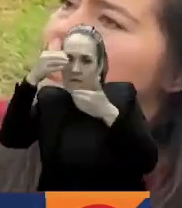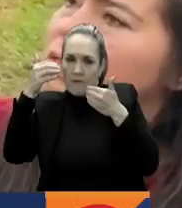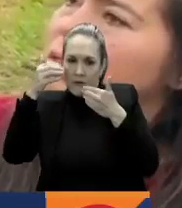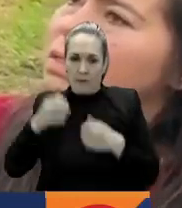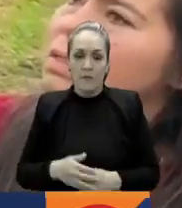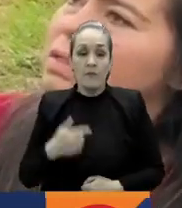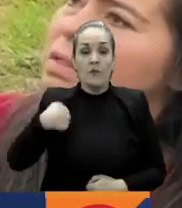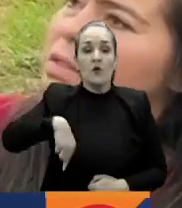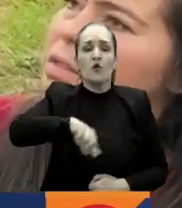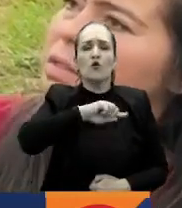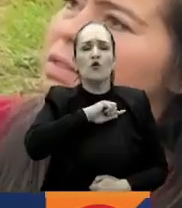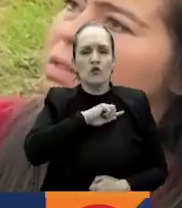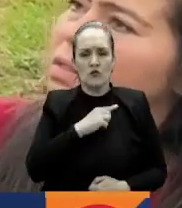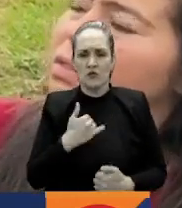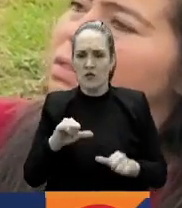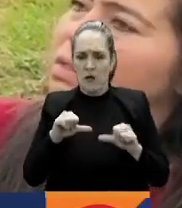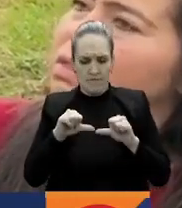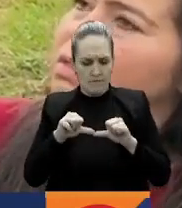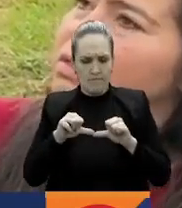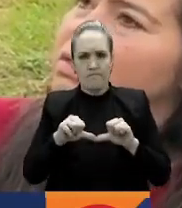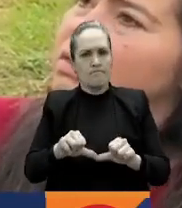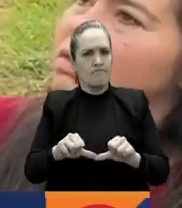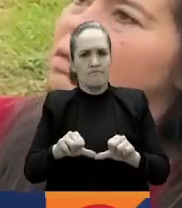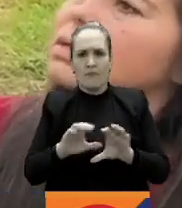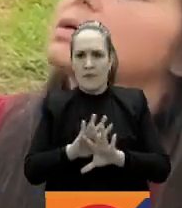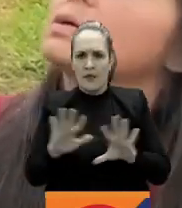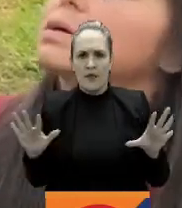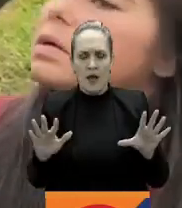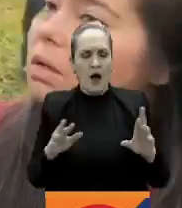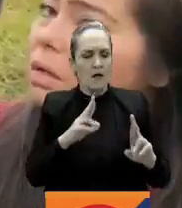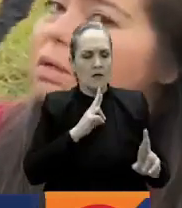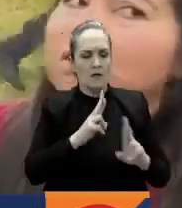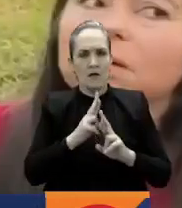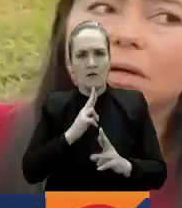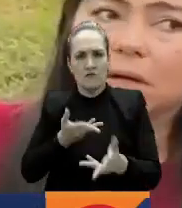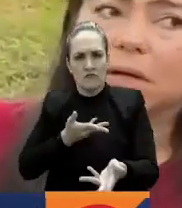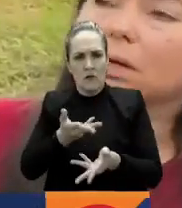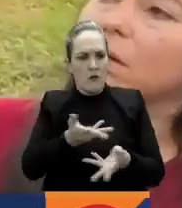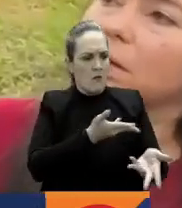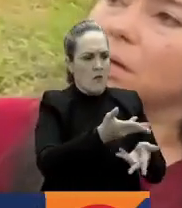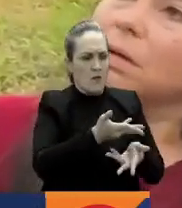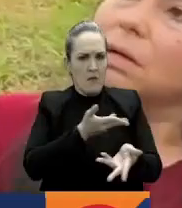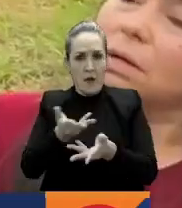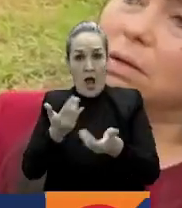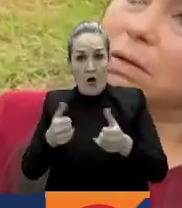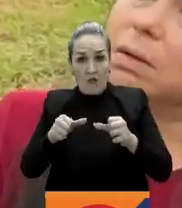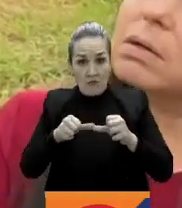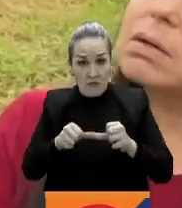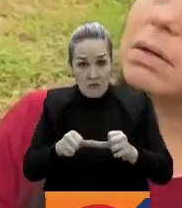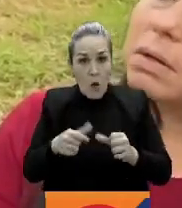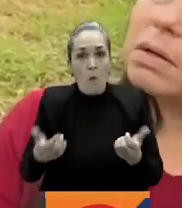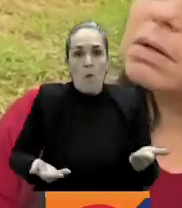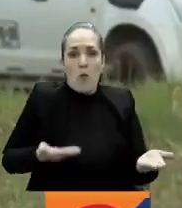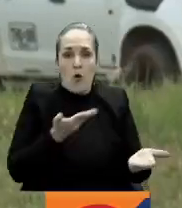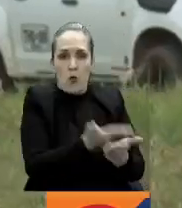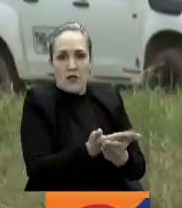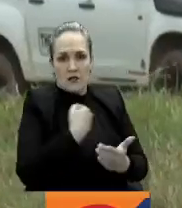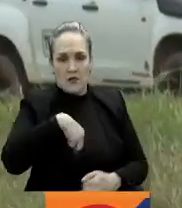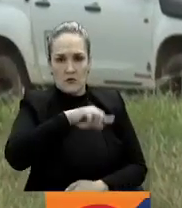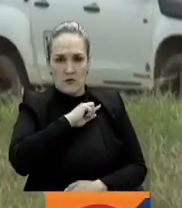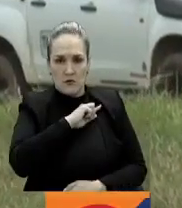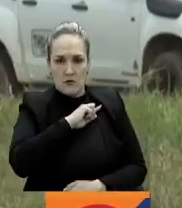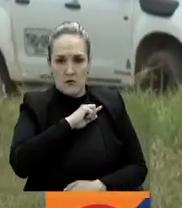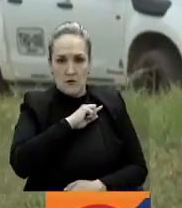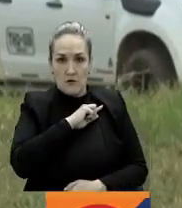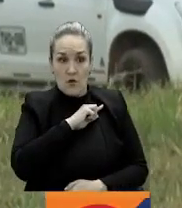la instalación de la mesa se haga en Noruega. Hasta ahora no hay nada concreto, es una propuesta que tenemos. La presencia del